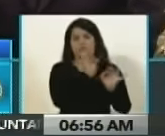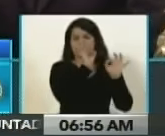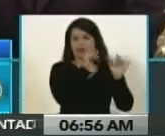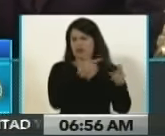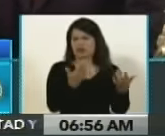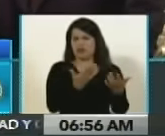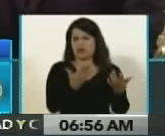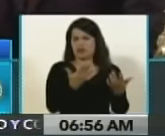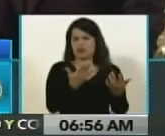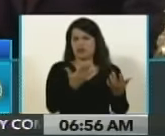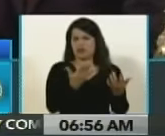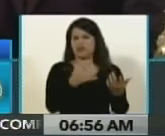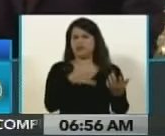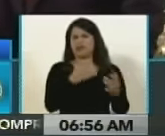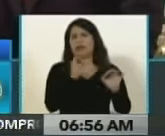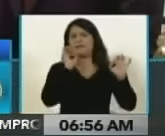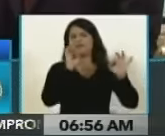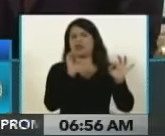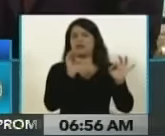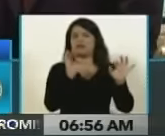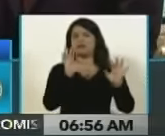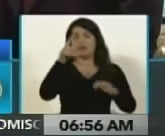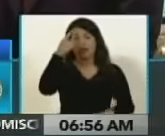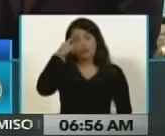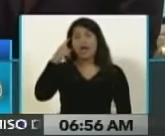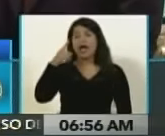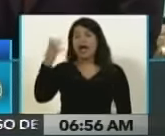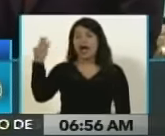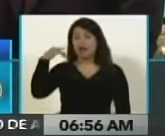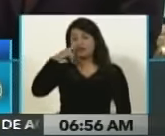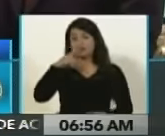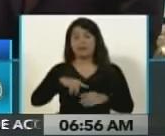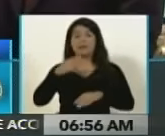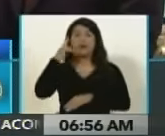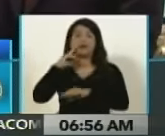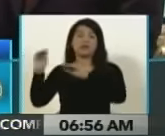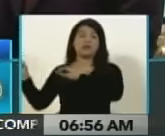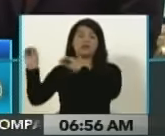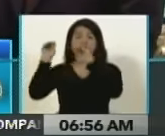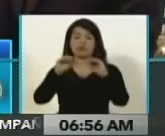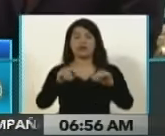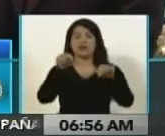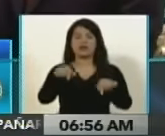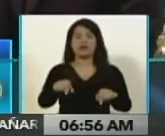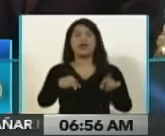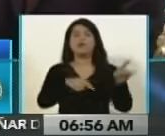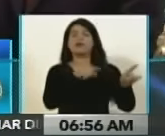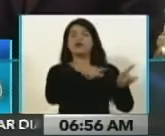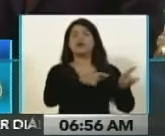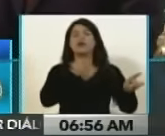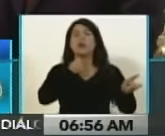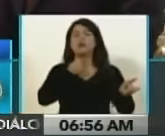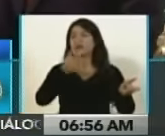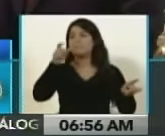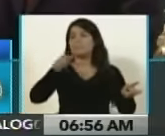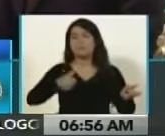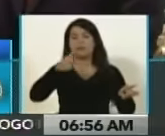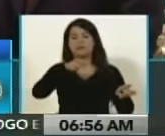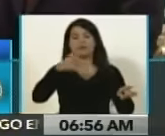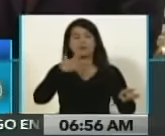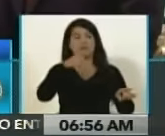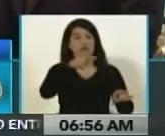importante, pero ellos lo tenían reservado como para los héroes de la dominación. Y si algo rompe este